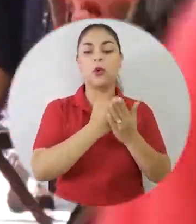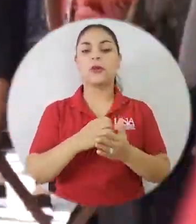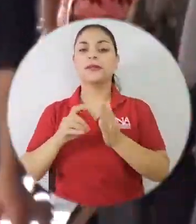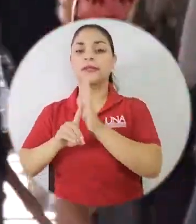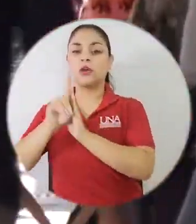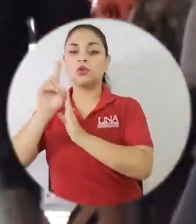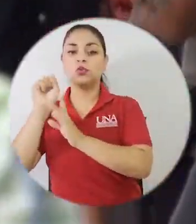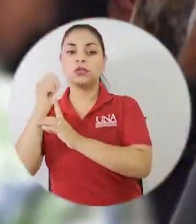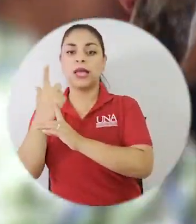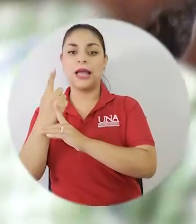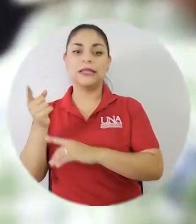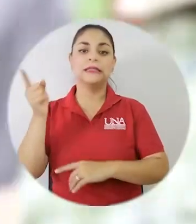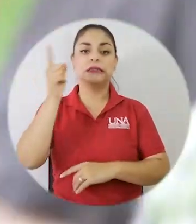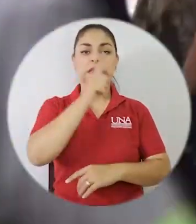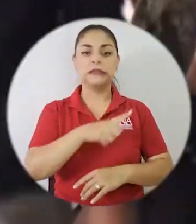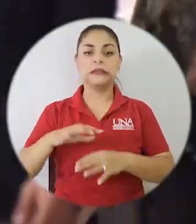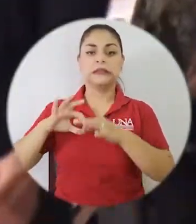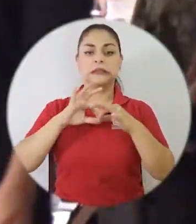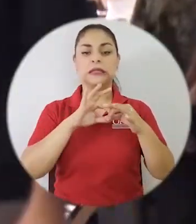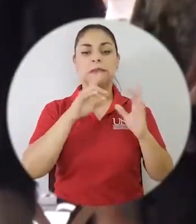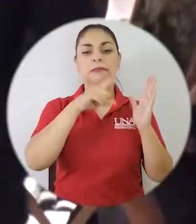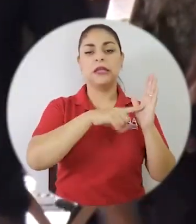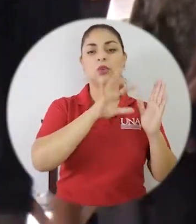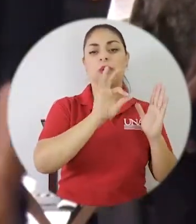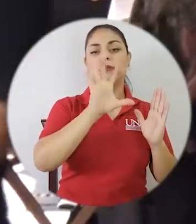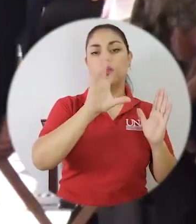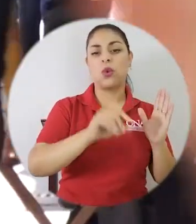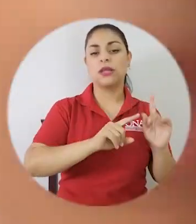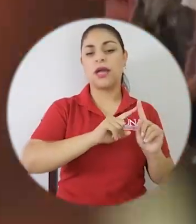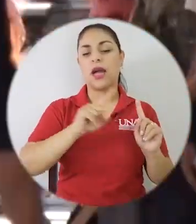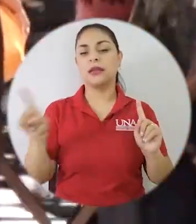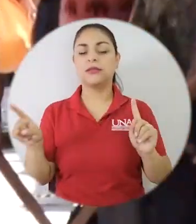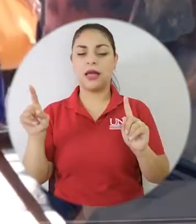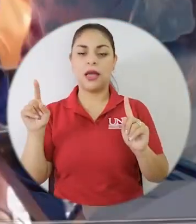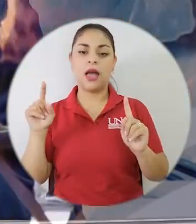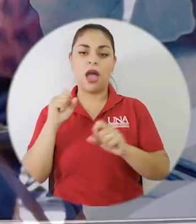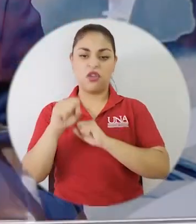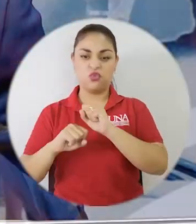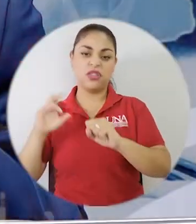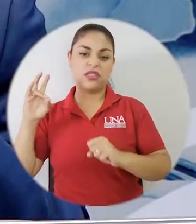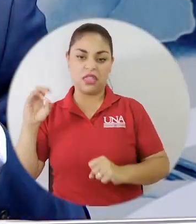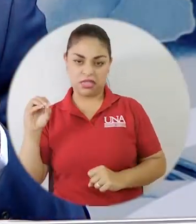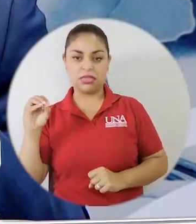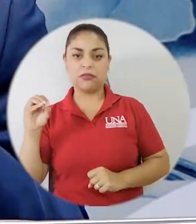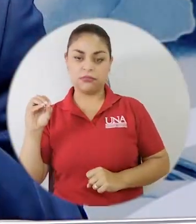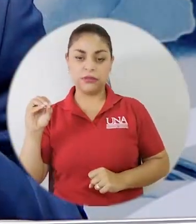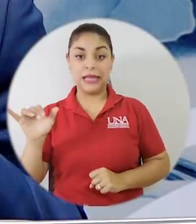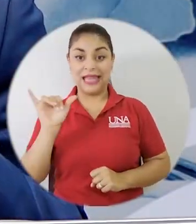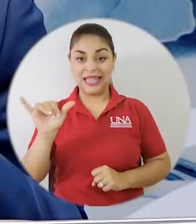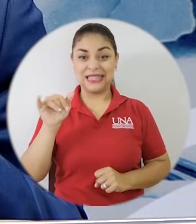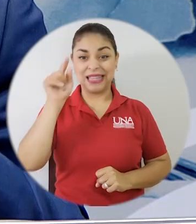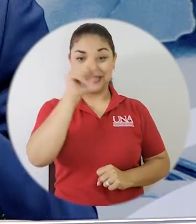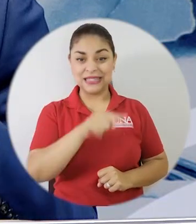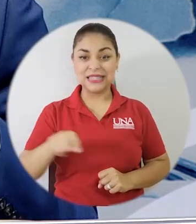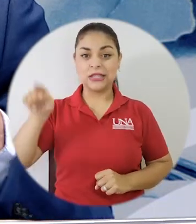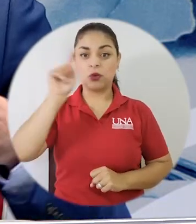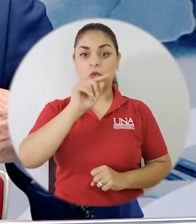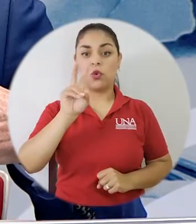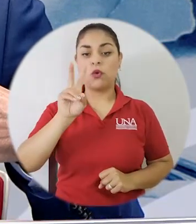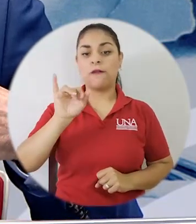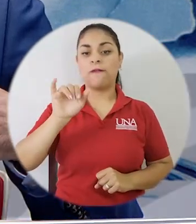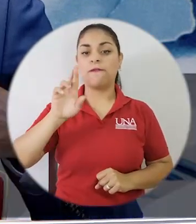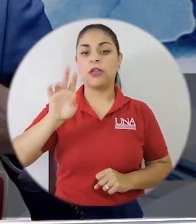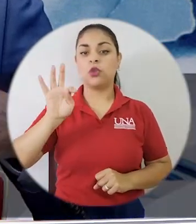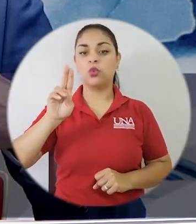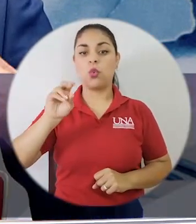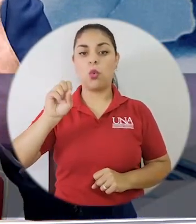desde 1950 hasta bien entrado la década de los 70. Ese círculo virtuoso se sintetiza